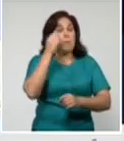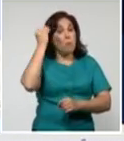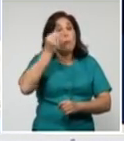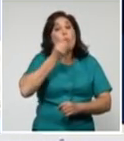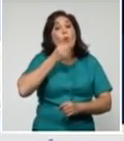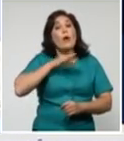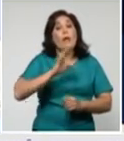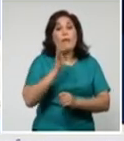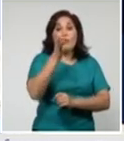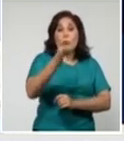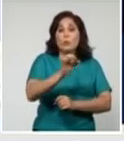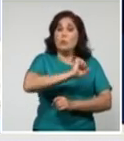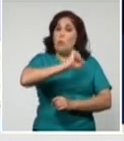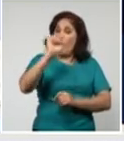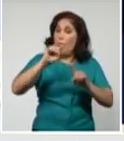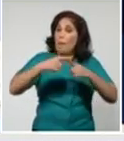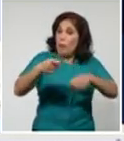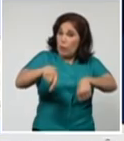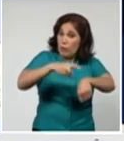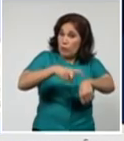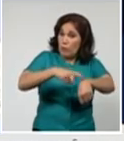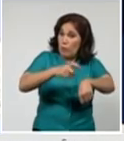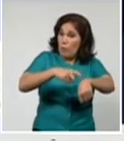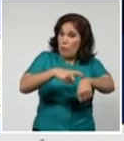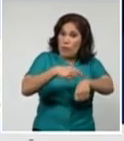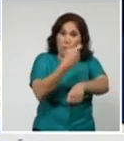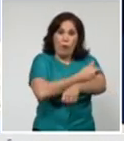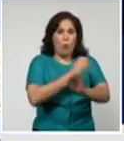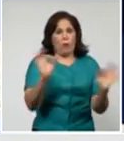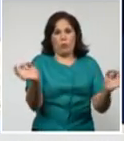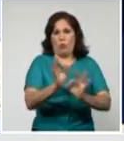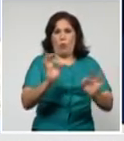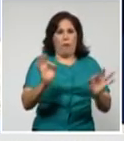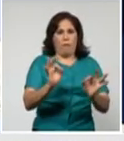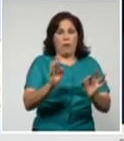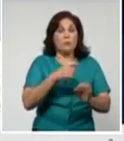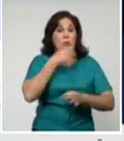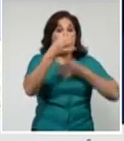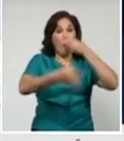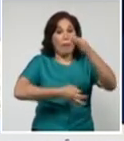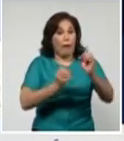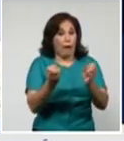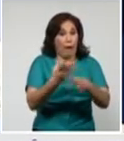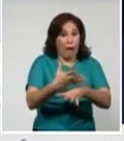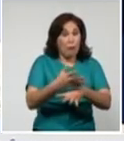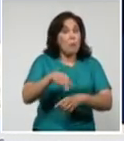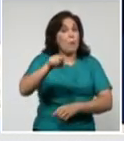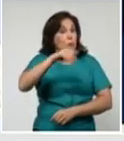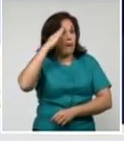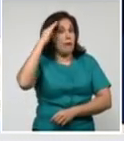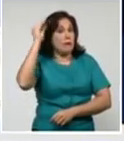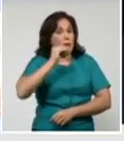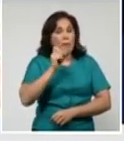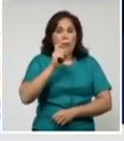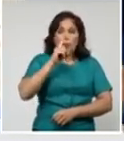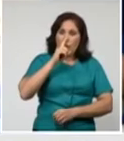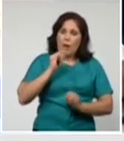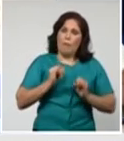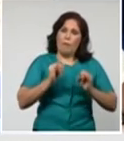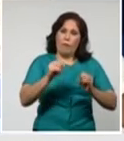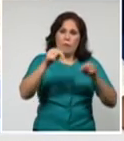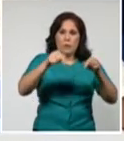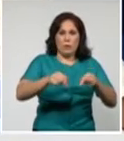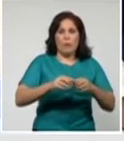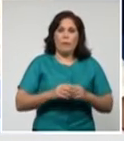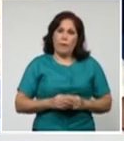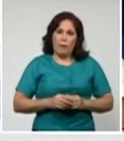tener, pero que en estos momentos no existe. Es lo que yo pudiera decir, Héctor. Así terminamos, doctor, la ronda de preguntas.